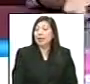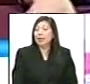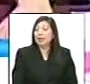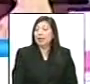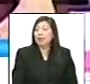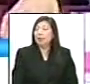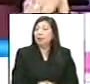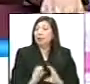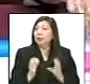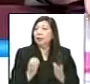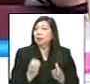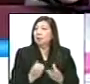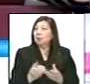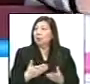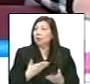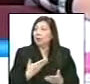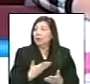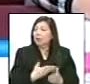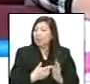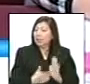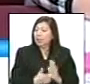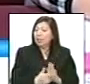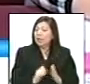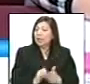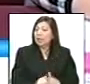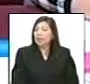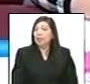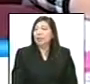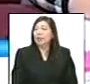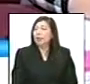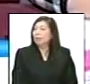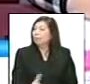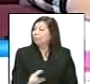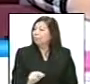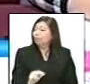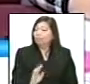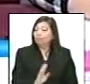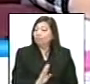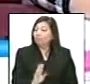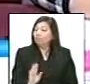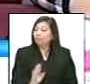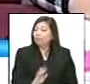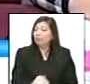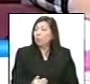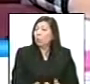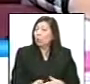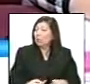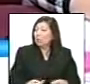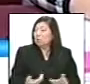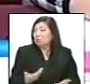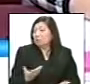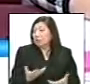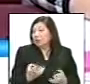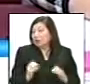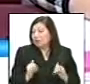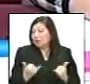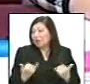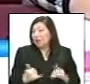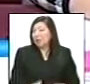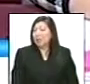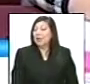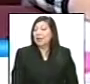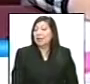en el Congreso de la República el poder de legislar, y que no plantemos un nuevo debate, a menos que se quiera hacer ahora,